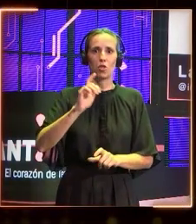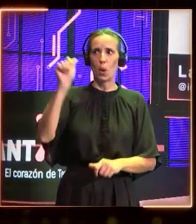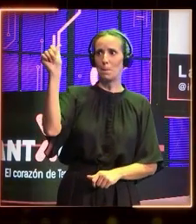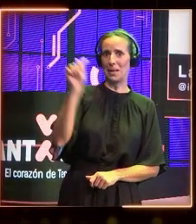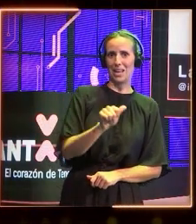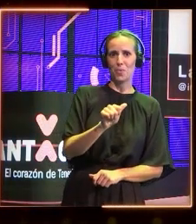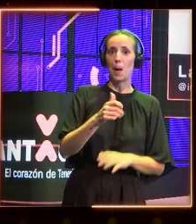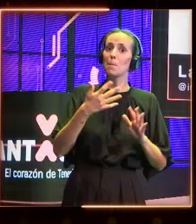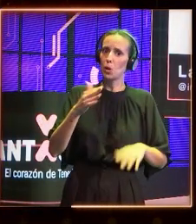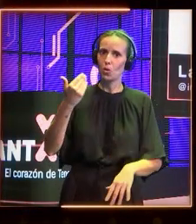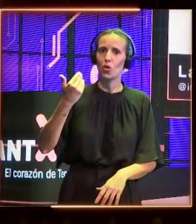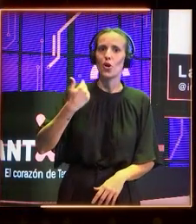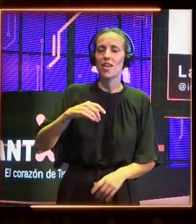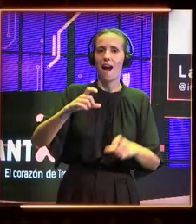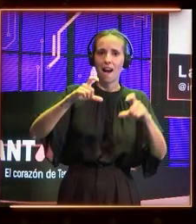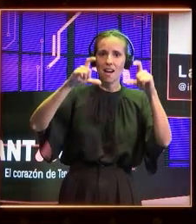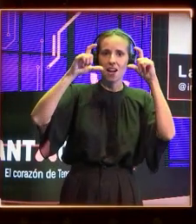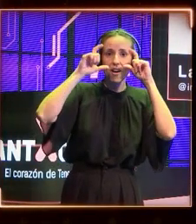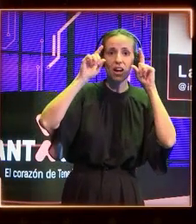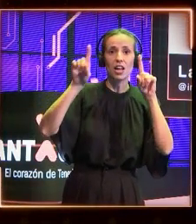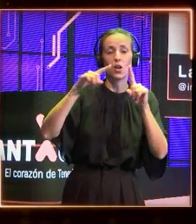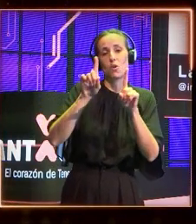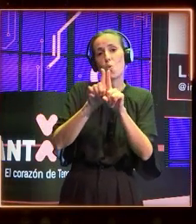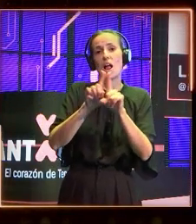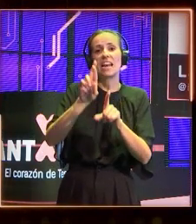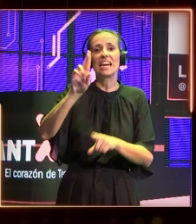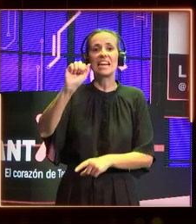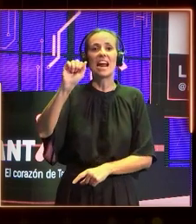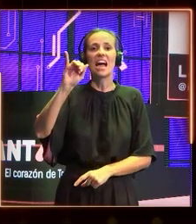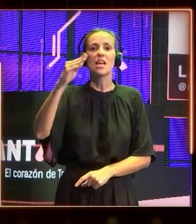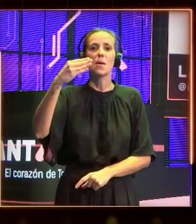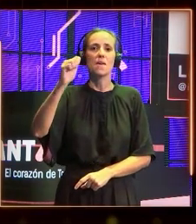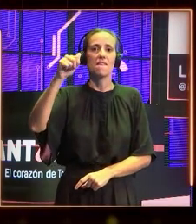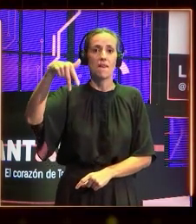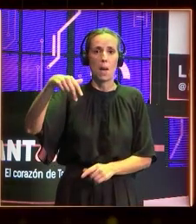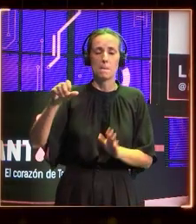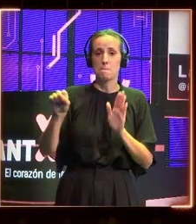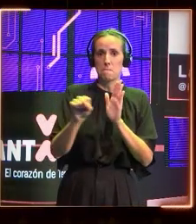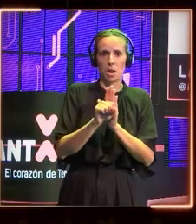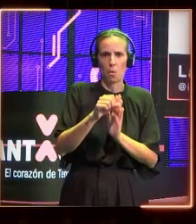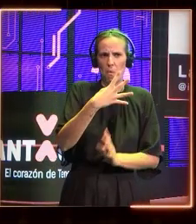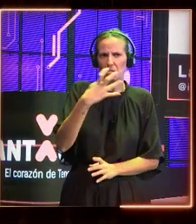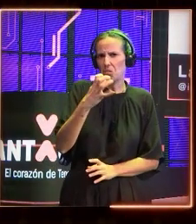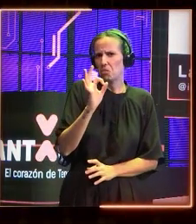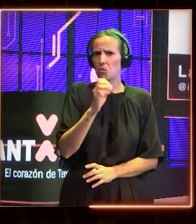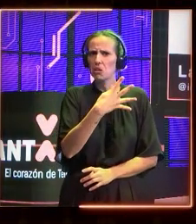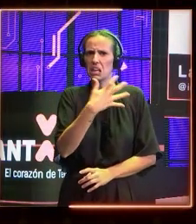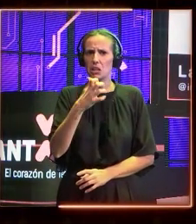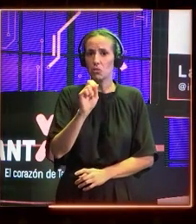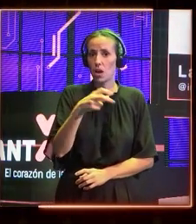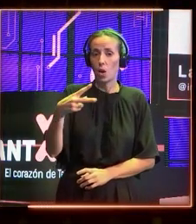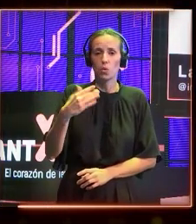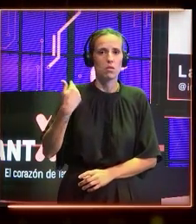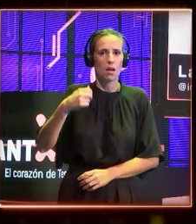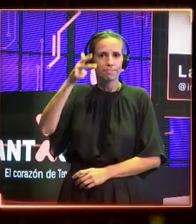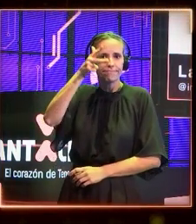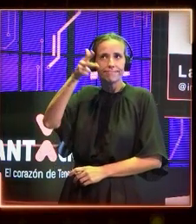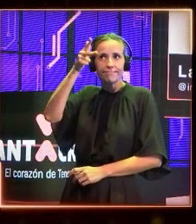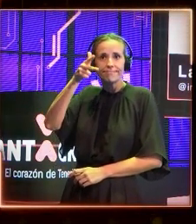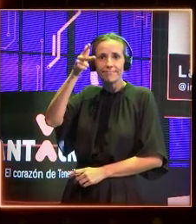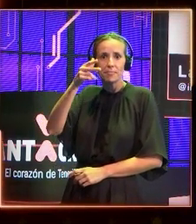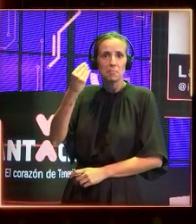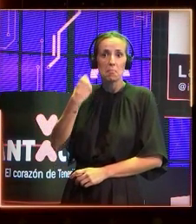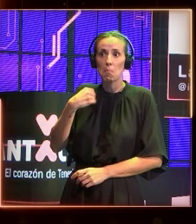tenemos gafas como meta con rayan que por 400 500 ya llevamos unas gafas con cámaras integradas igual de ligeras que las